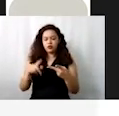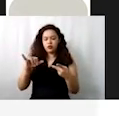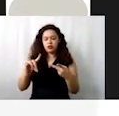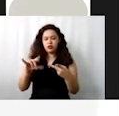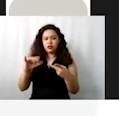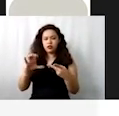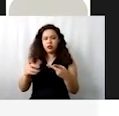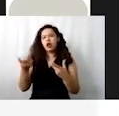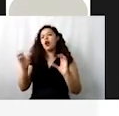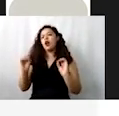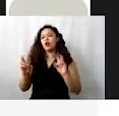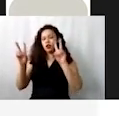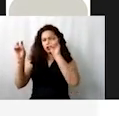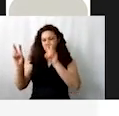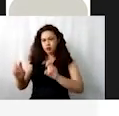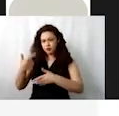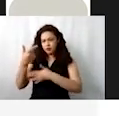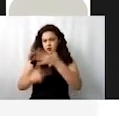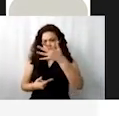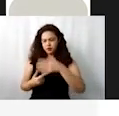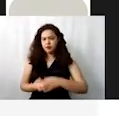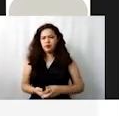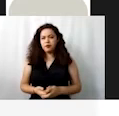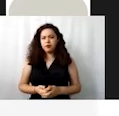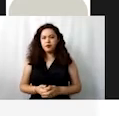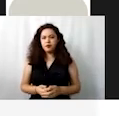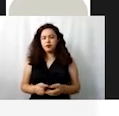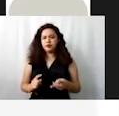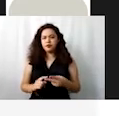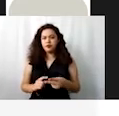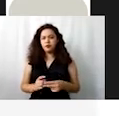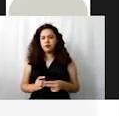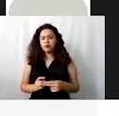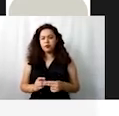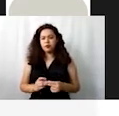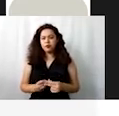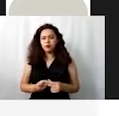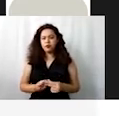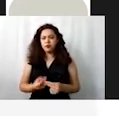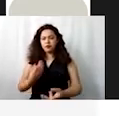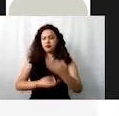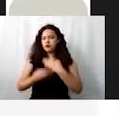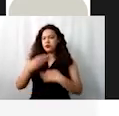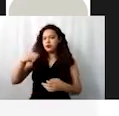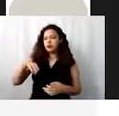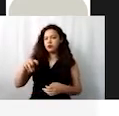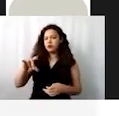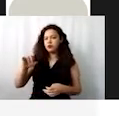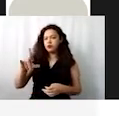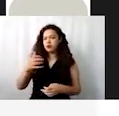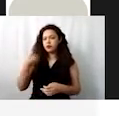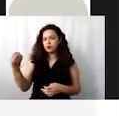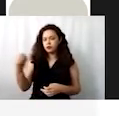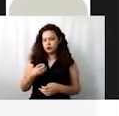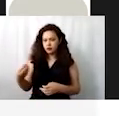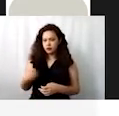contenidos, ¿no? Que es la siguiente. Ahí es donde vamos a encontrar todo lo que tiene ese manual de organización y